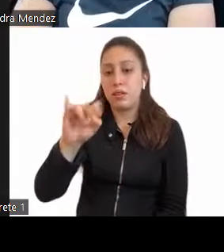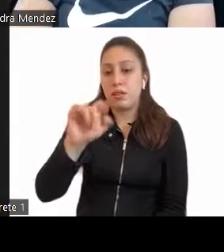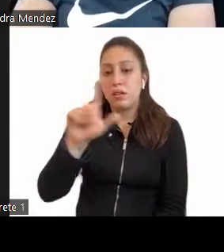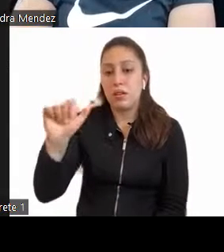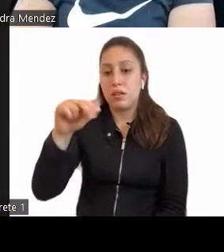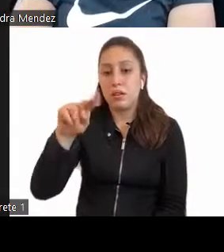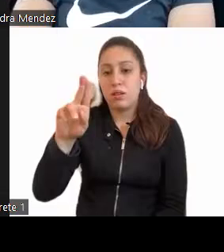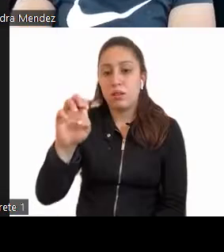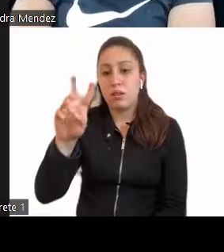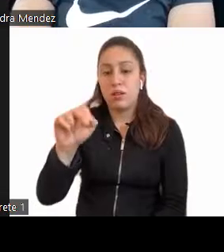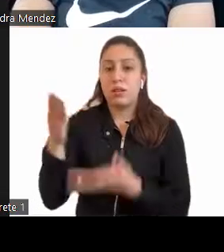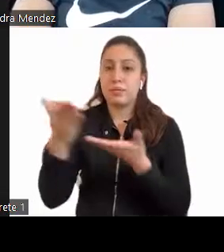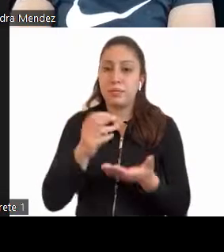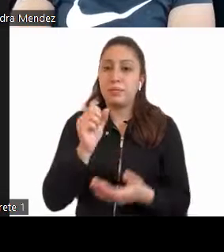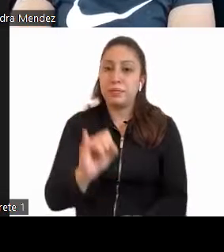presente.